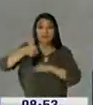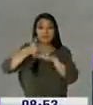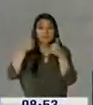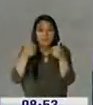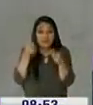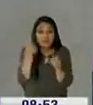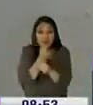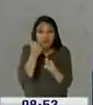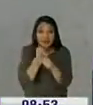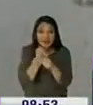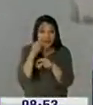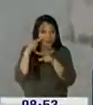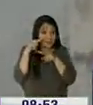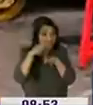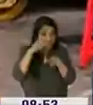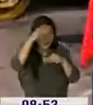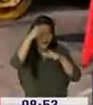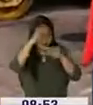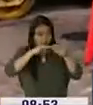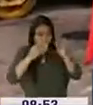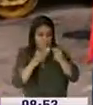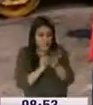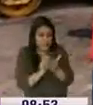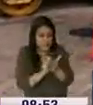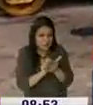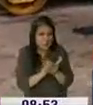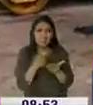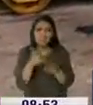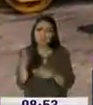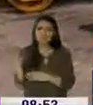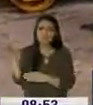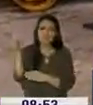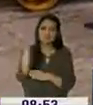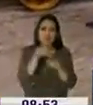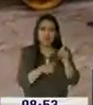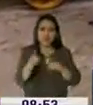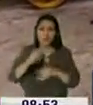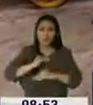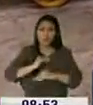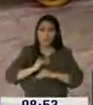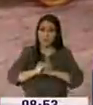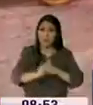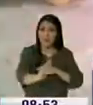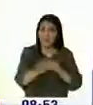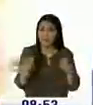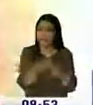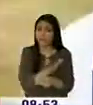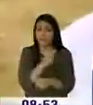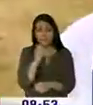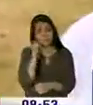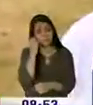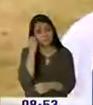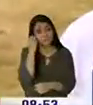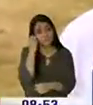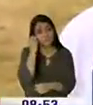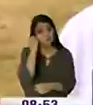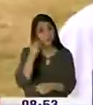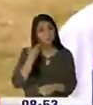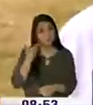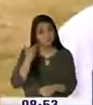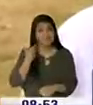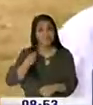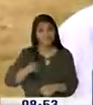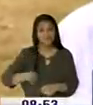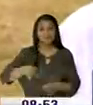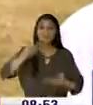al sintonizar nuestro noticiero, se ha logrado en muchos casos la pavimentación de las vías afectadas. En primer lugar, pues quiero agradecer a ustedes